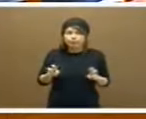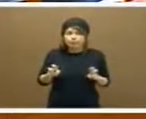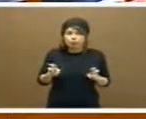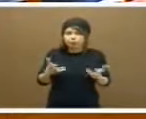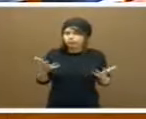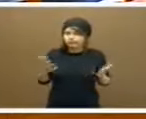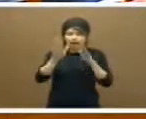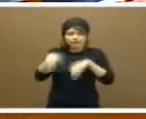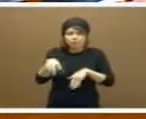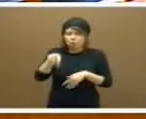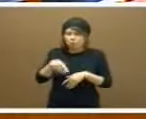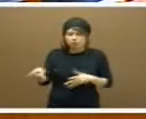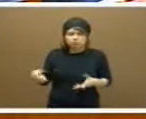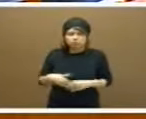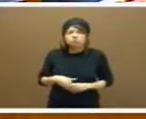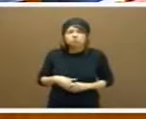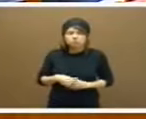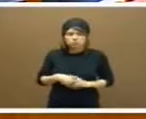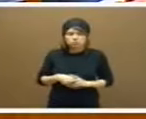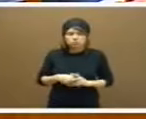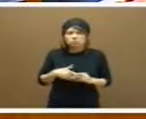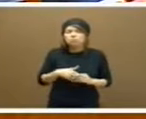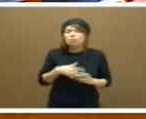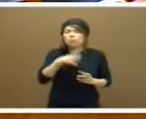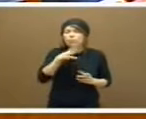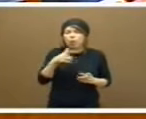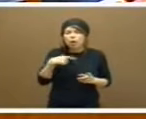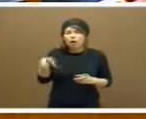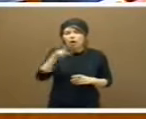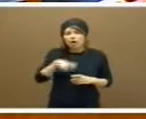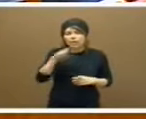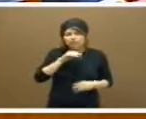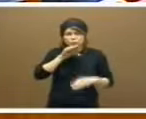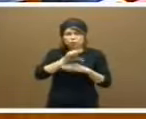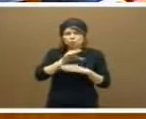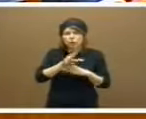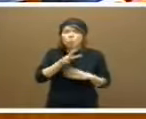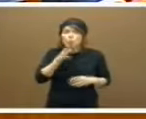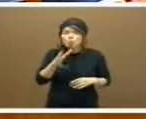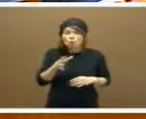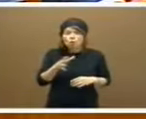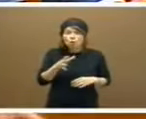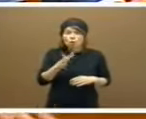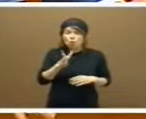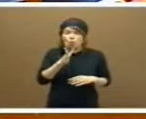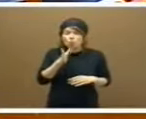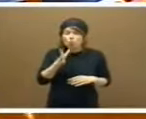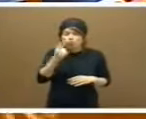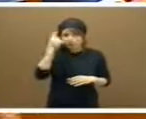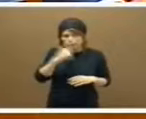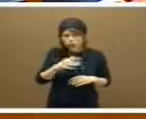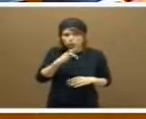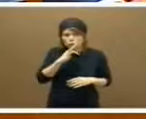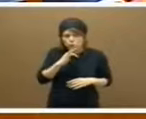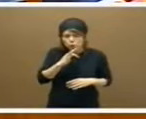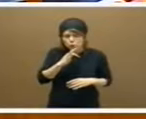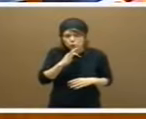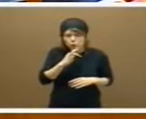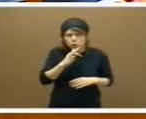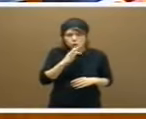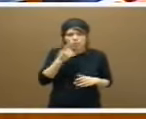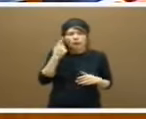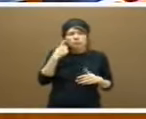desfavorable, como usted muy bien ha indicado, a que se repita esa subvención, habida cuenta de las aparentemente todavía, es decir, todavía se